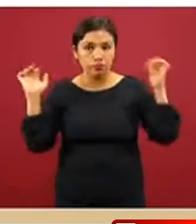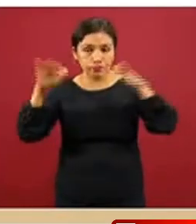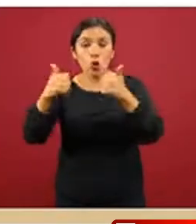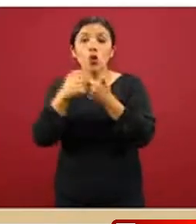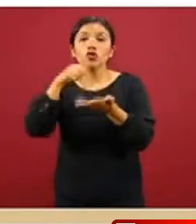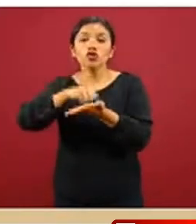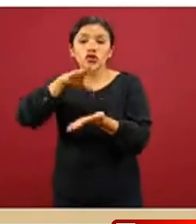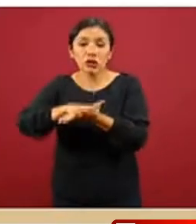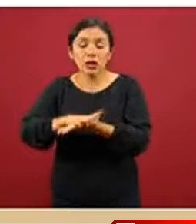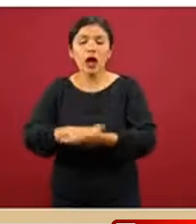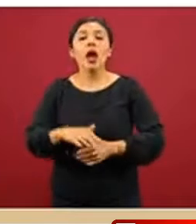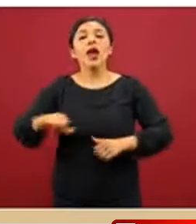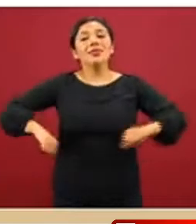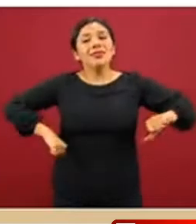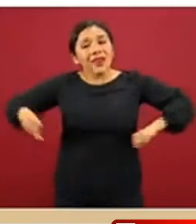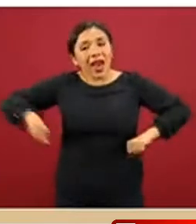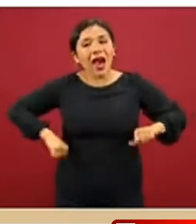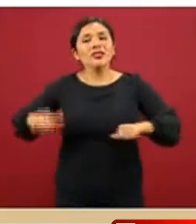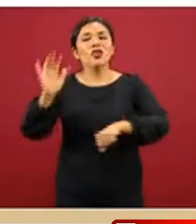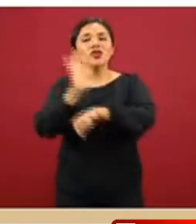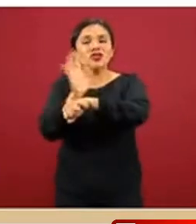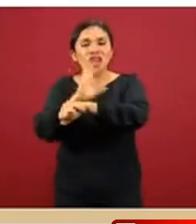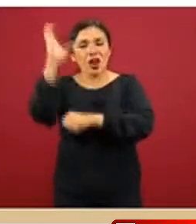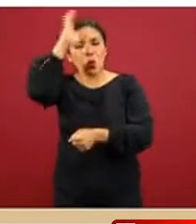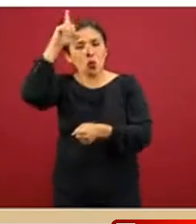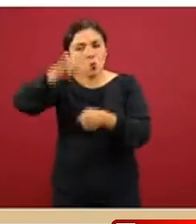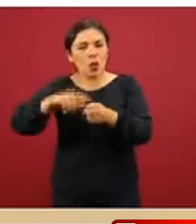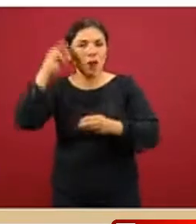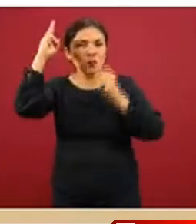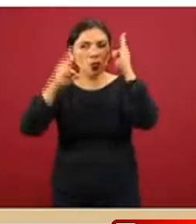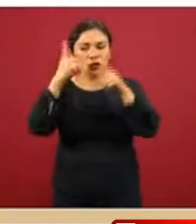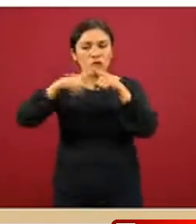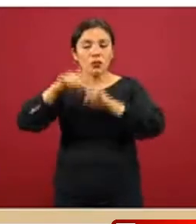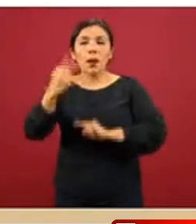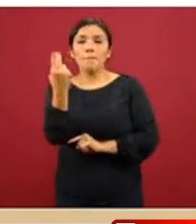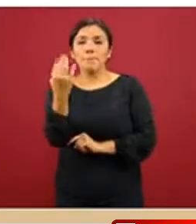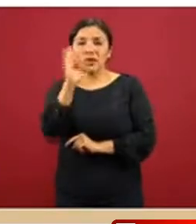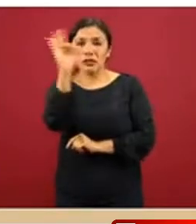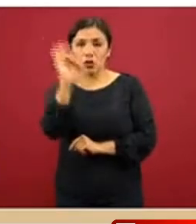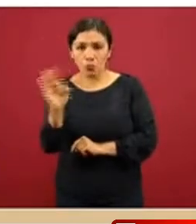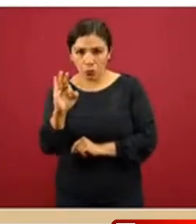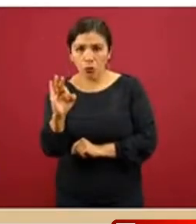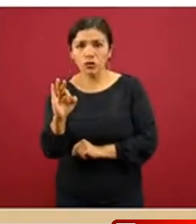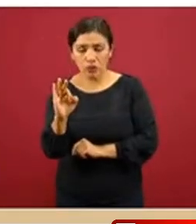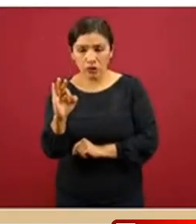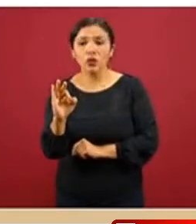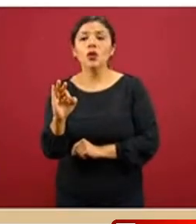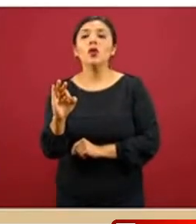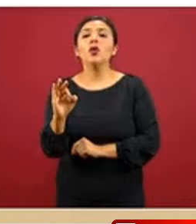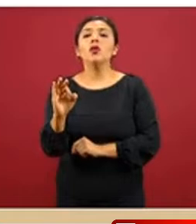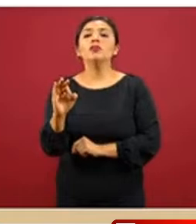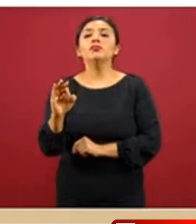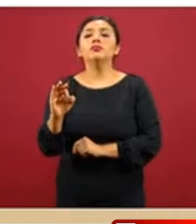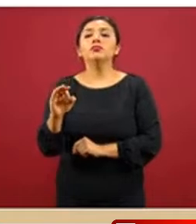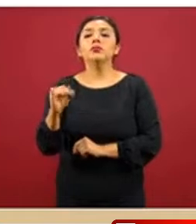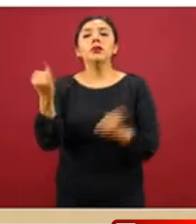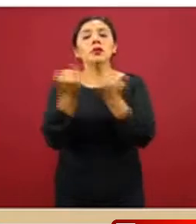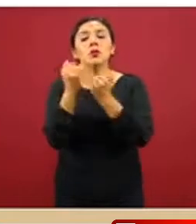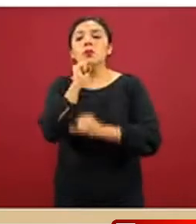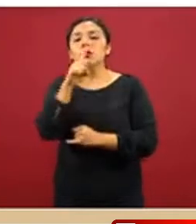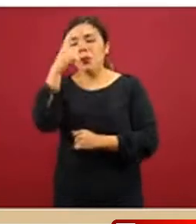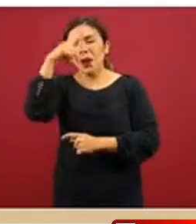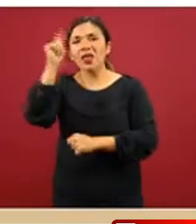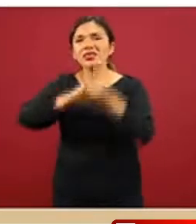citas, 25% para cines, teatros, museos y eventos culturales menores de 500, igualmente 25% para